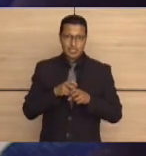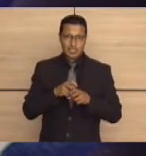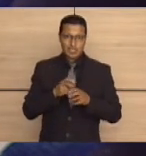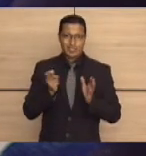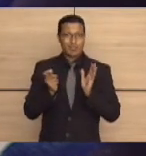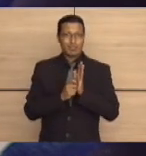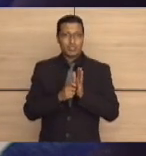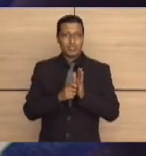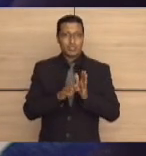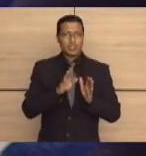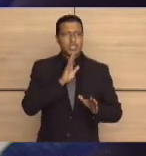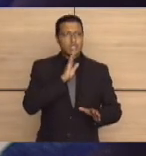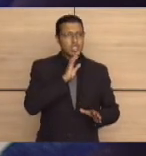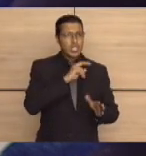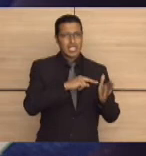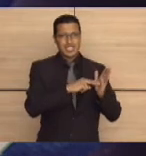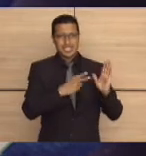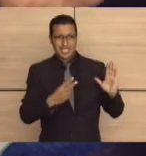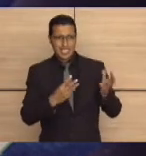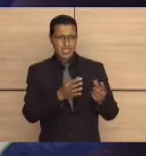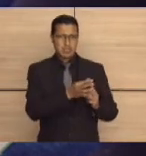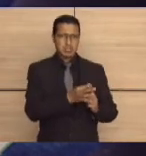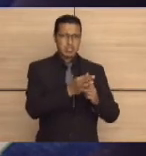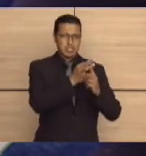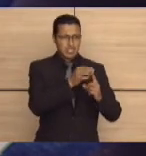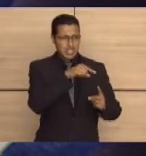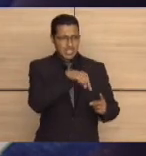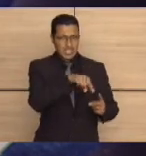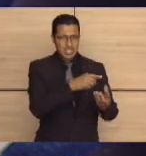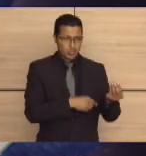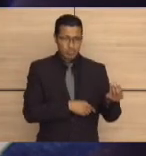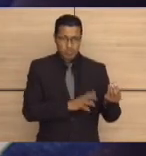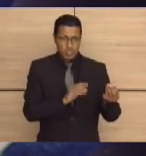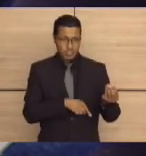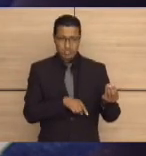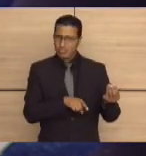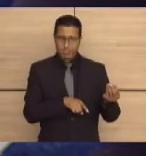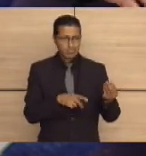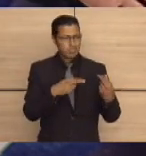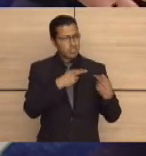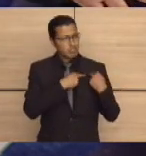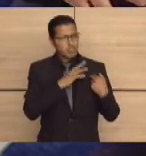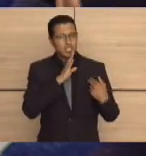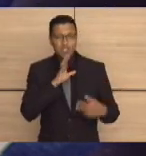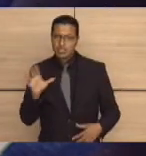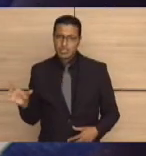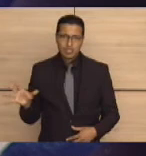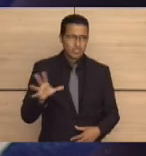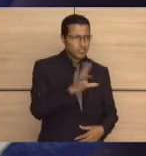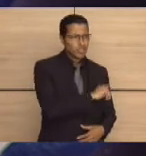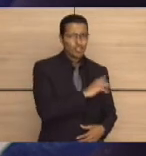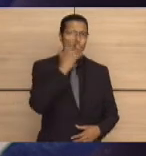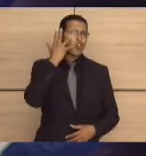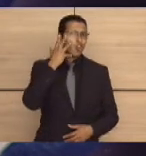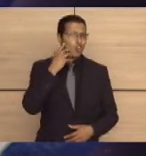centro técnico especializado. Eso lo salva la ciudadanía en su labor cotidiana, allí donde hay que cuidar los ríos, allí donde